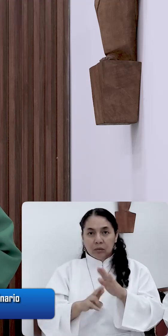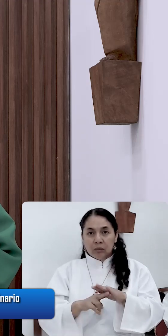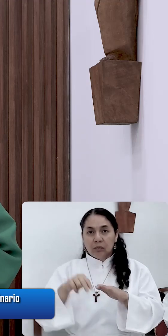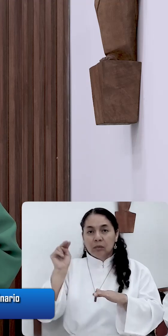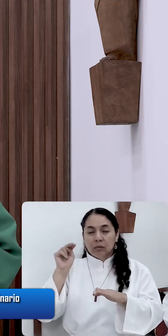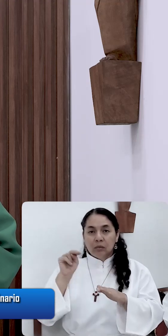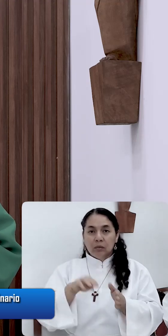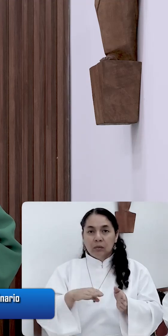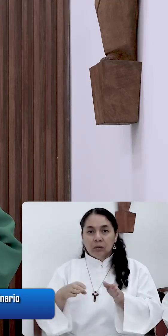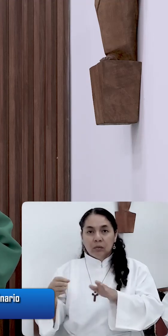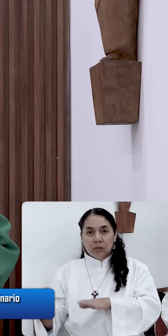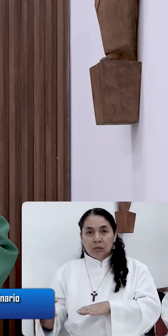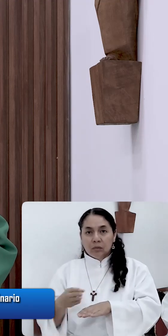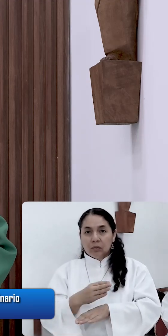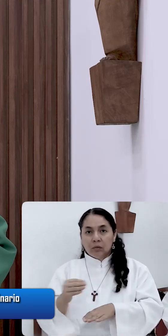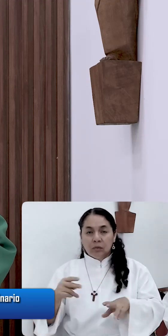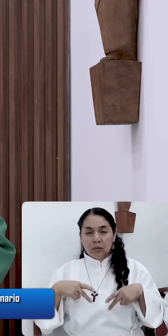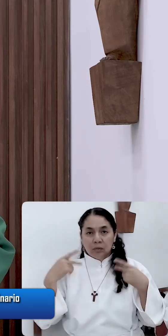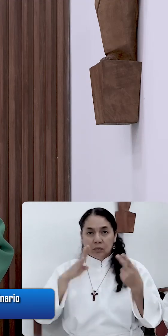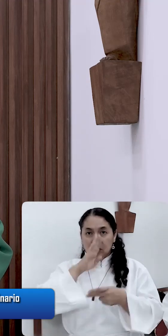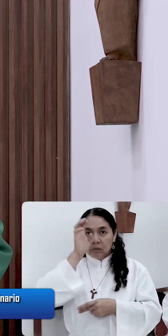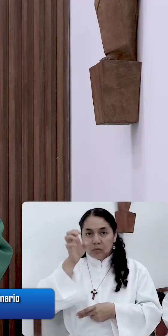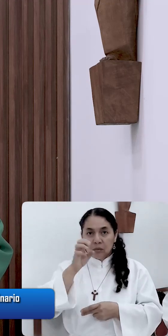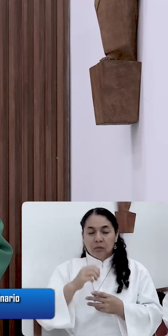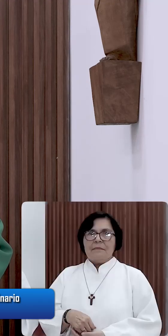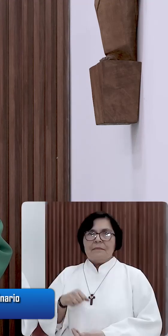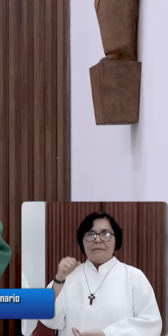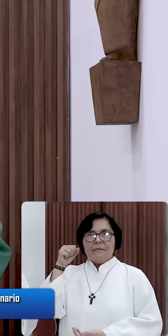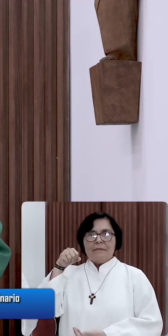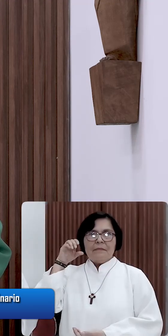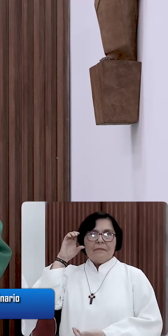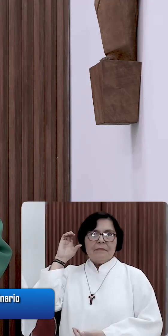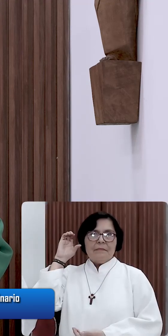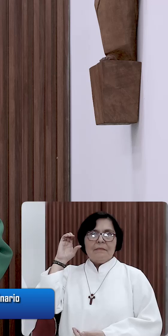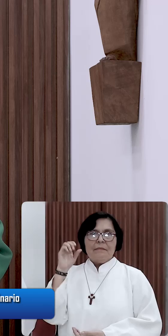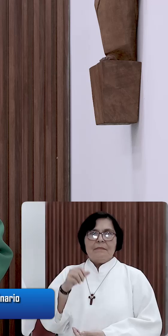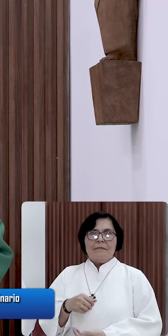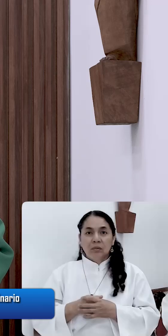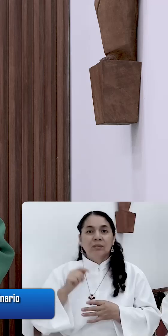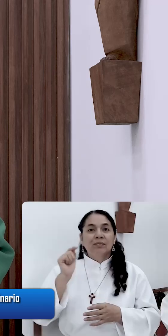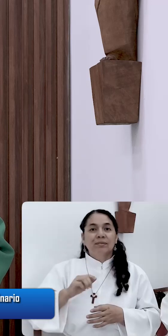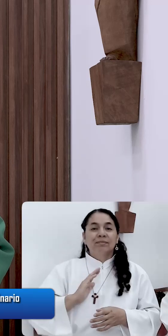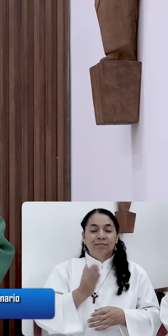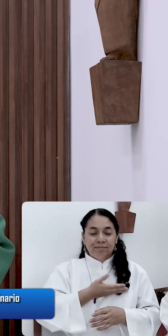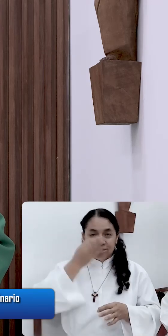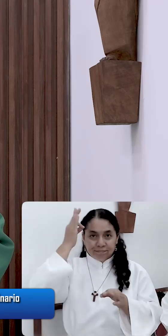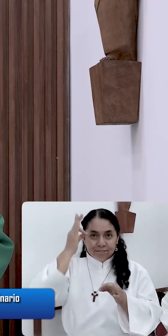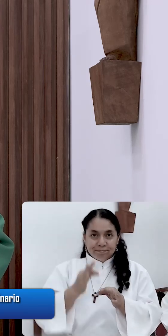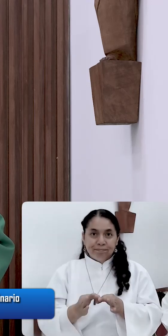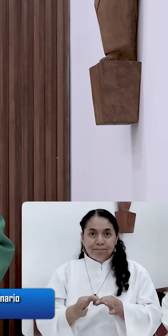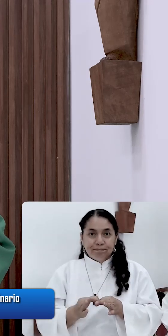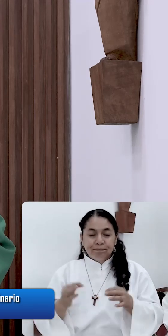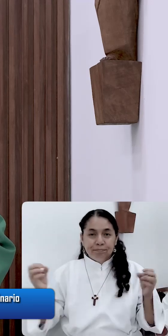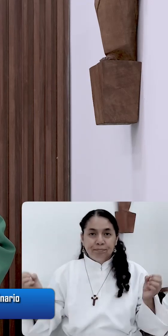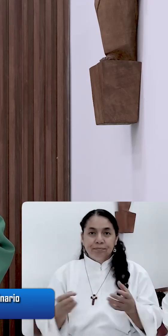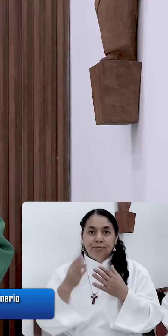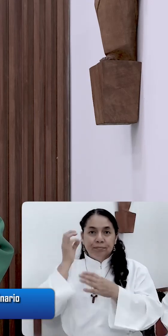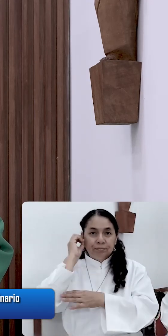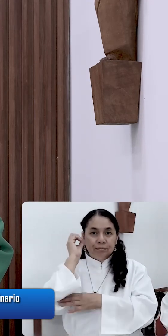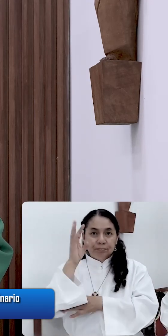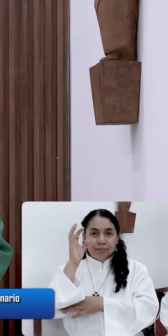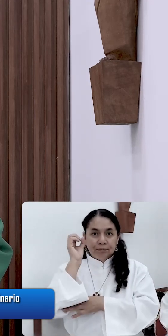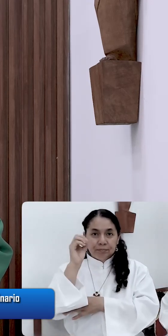pecados, en la resurrección de los muertos y en la vida eterna? Sí, creo. Esa es nuestra fe que nos gloriamos